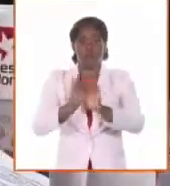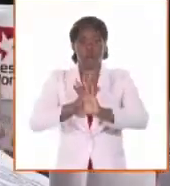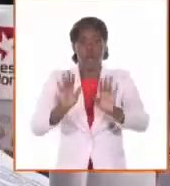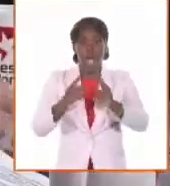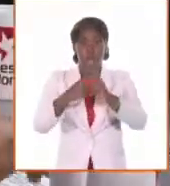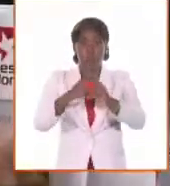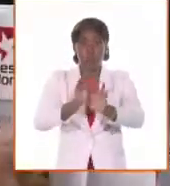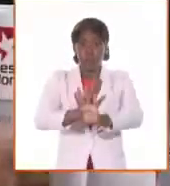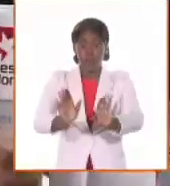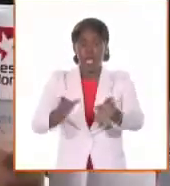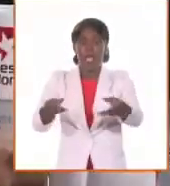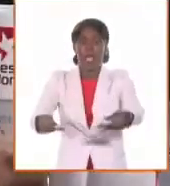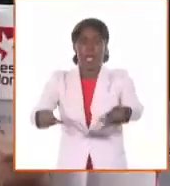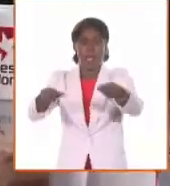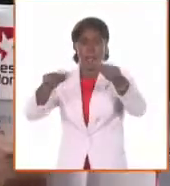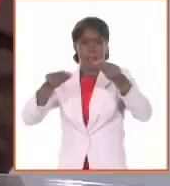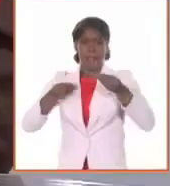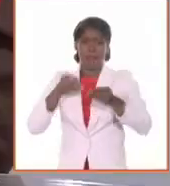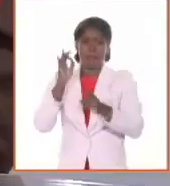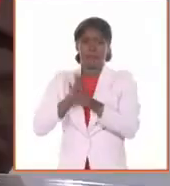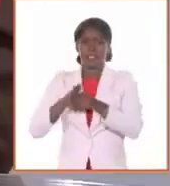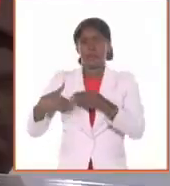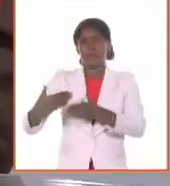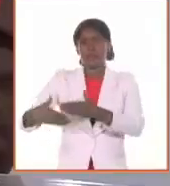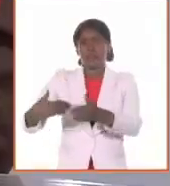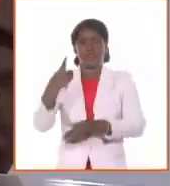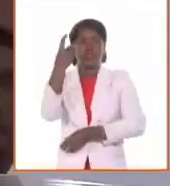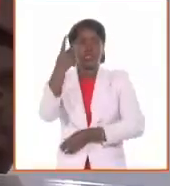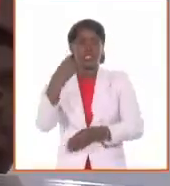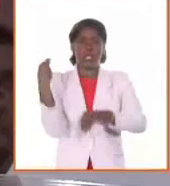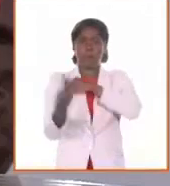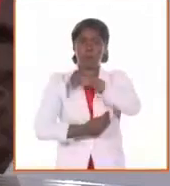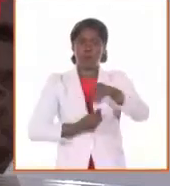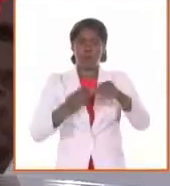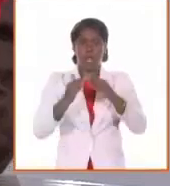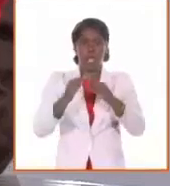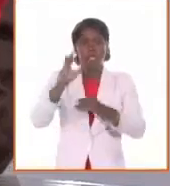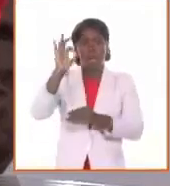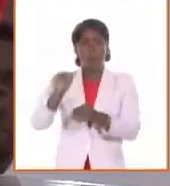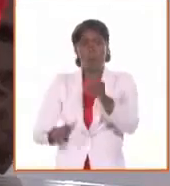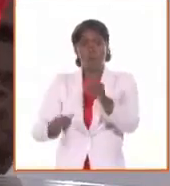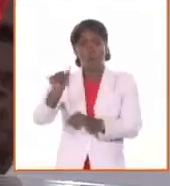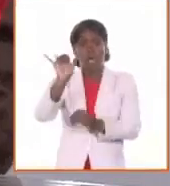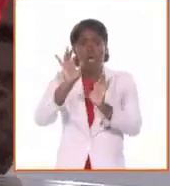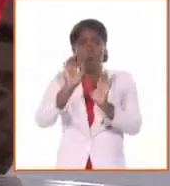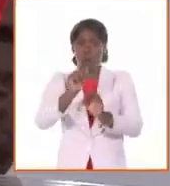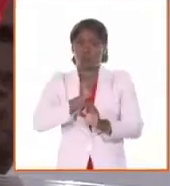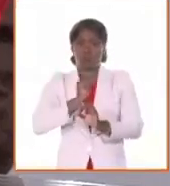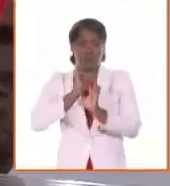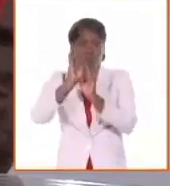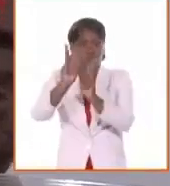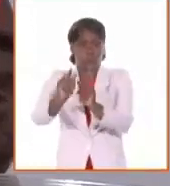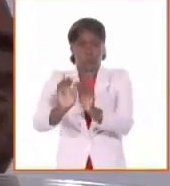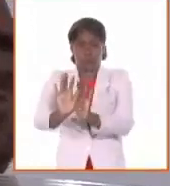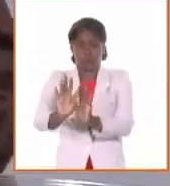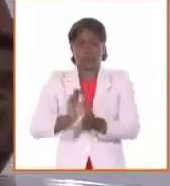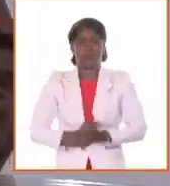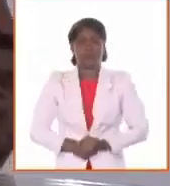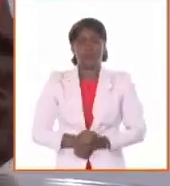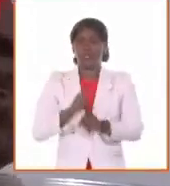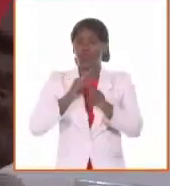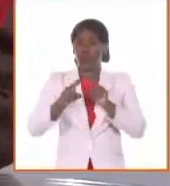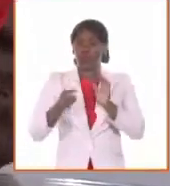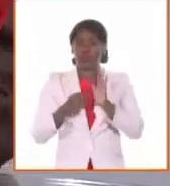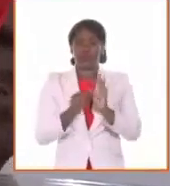exactamente ahí sí no hay ninguna ningún problema con respecto al sistema ticket veíamos en